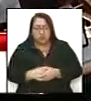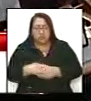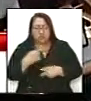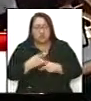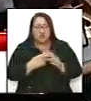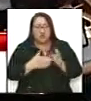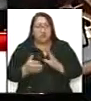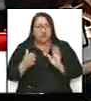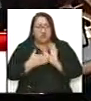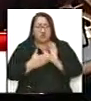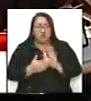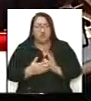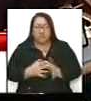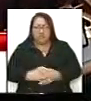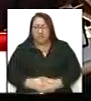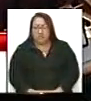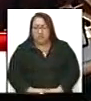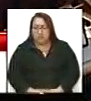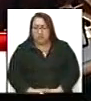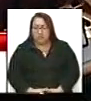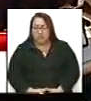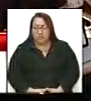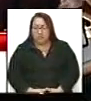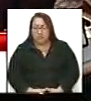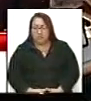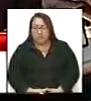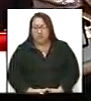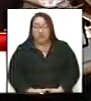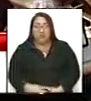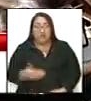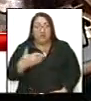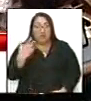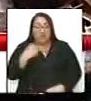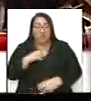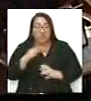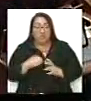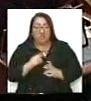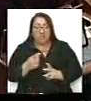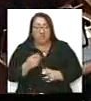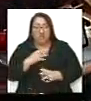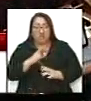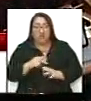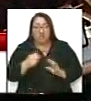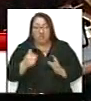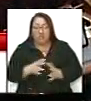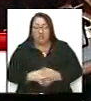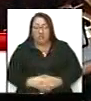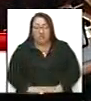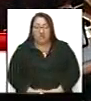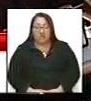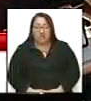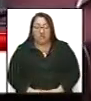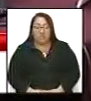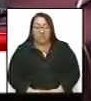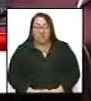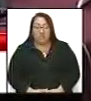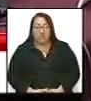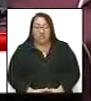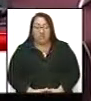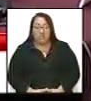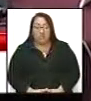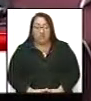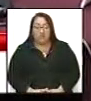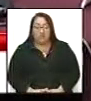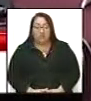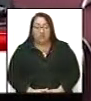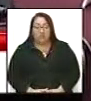orden de presentación. O sea, por orden de antigüedad de los proyectos, porque se nota que el primero es del 2016, el segundo del 2017 y así.